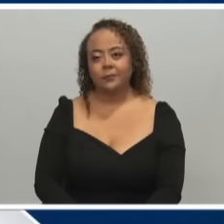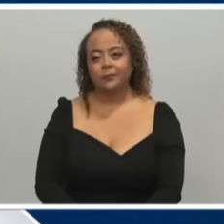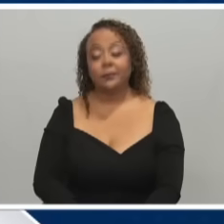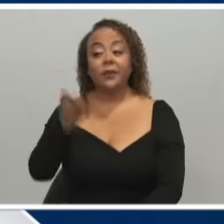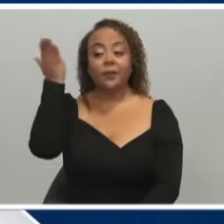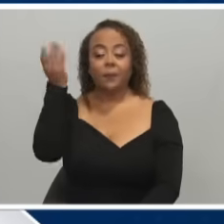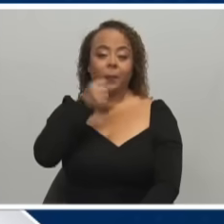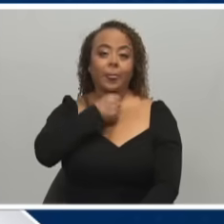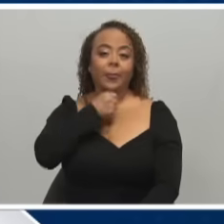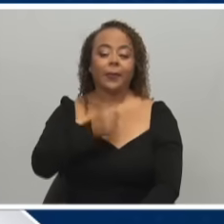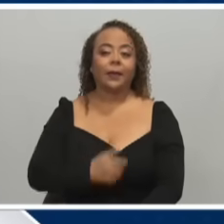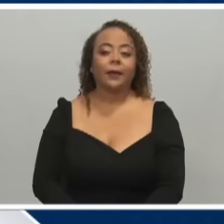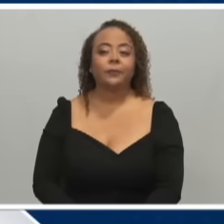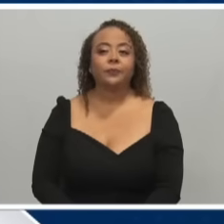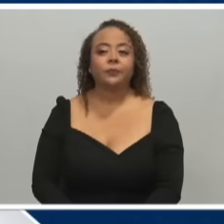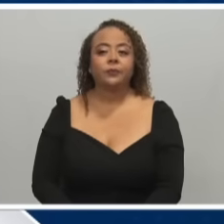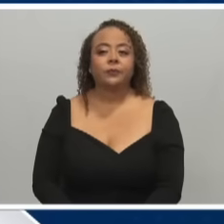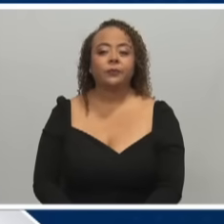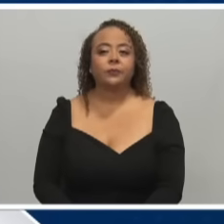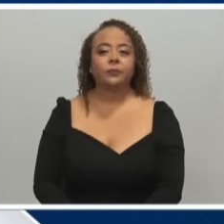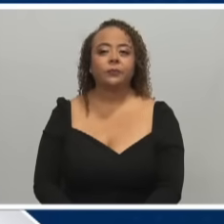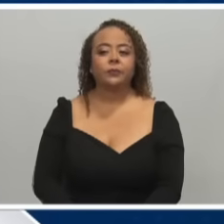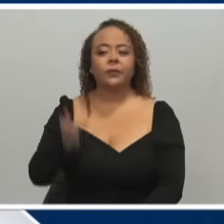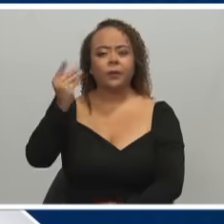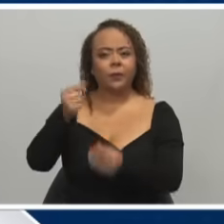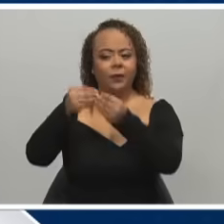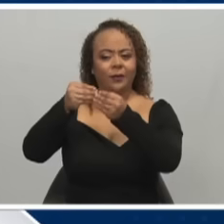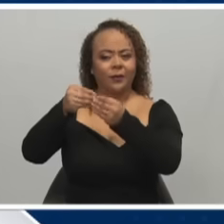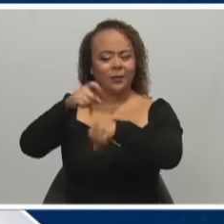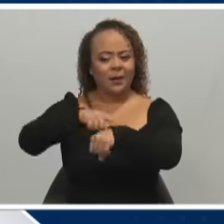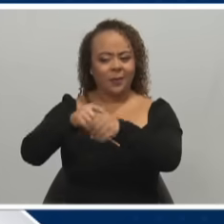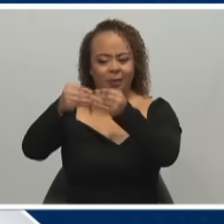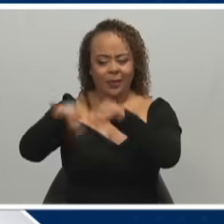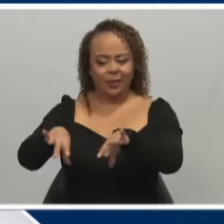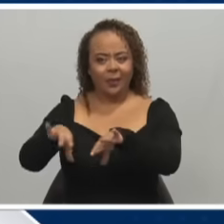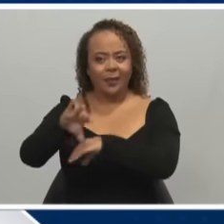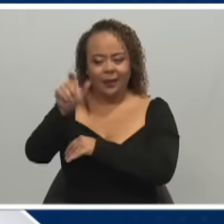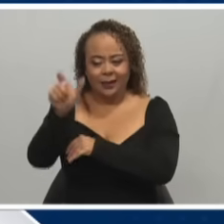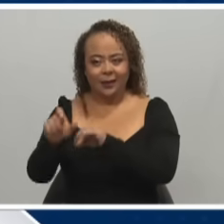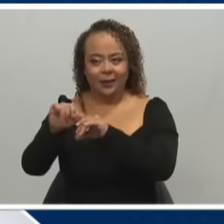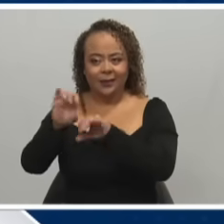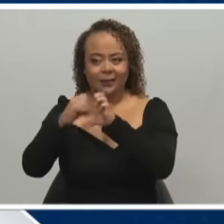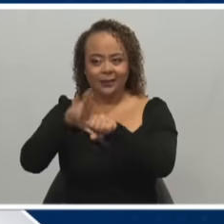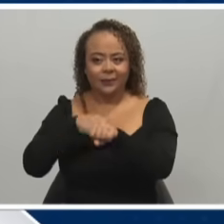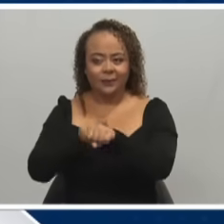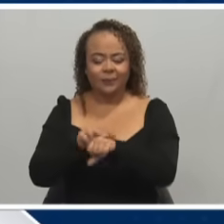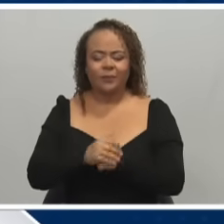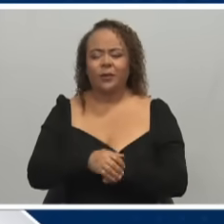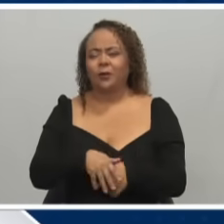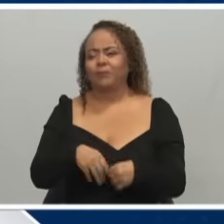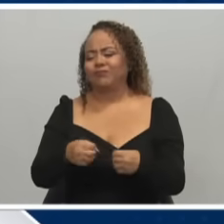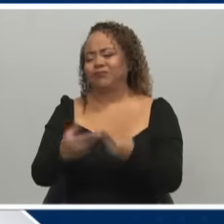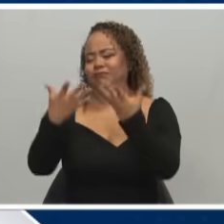conferencia de prensa Cuánto tiempo desperdiciamos a Juan Pablo Vargas en selección Qué montón de tiempo